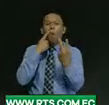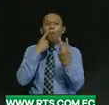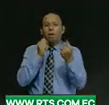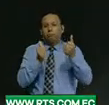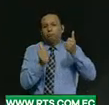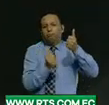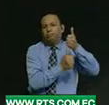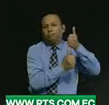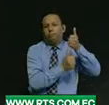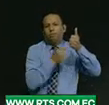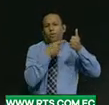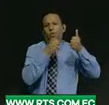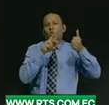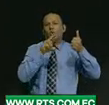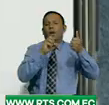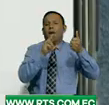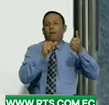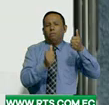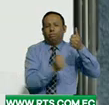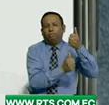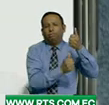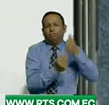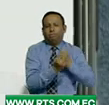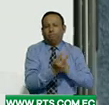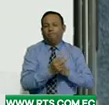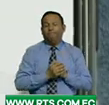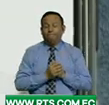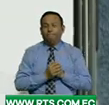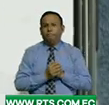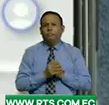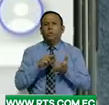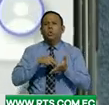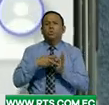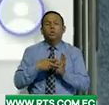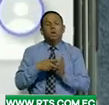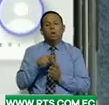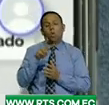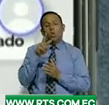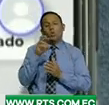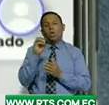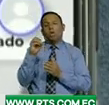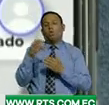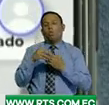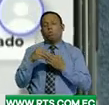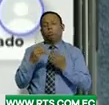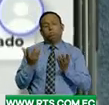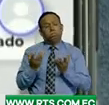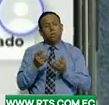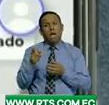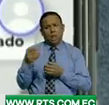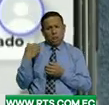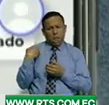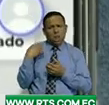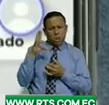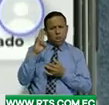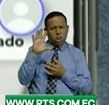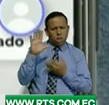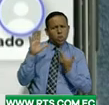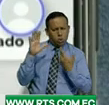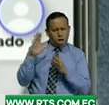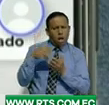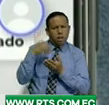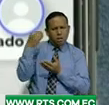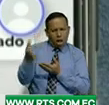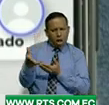narcotraficante Leandro honero estamos hablando de 200k él ya tiene 75 que le hemos dado Pero si algo